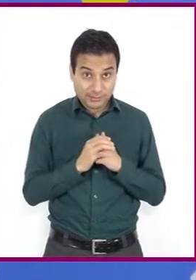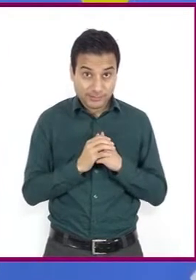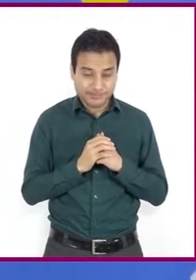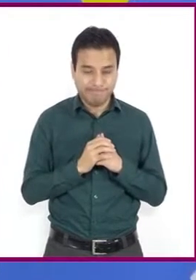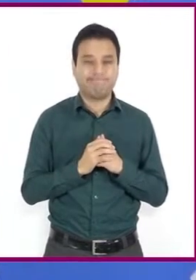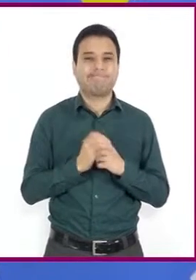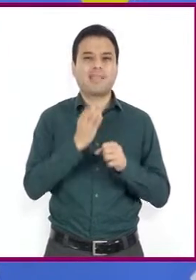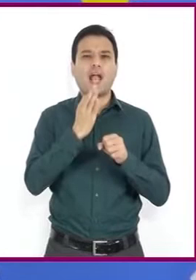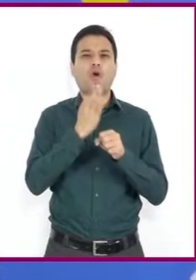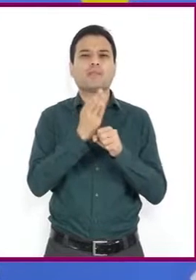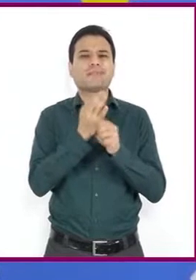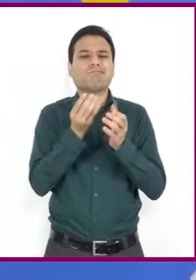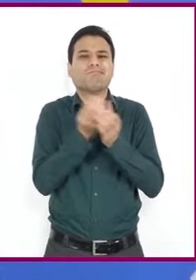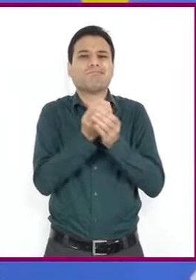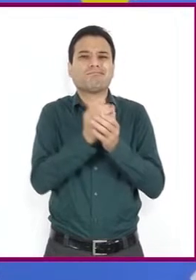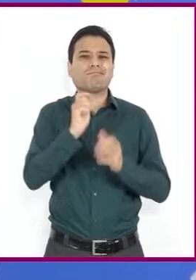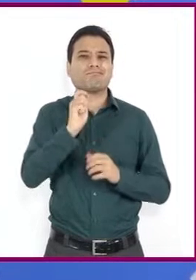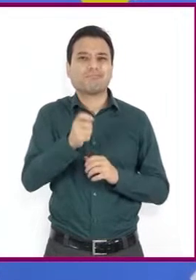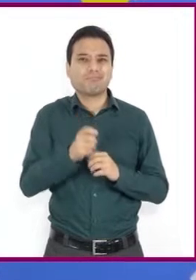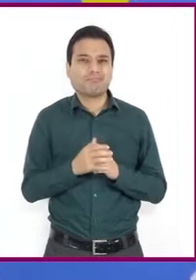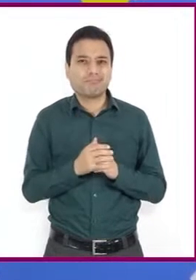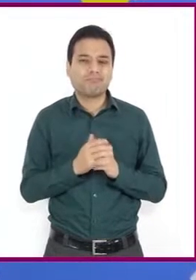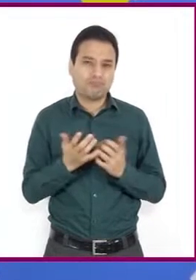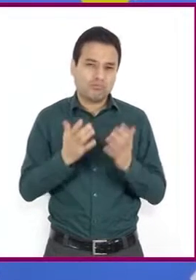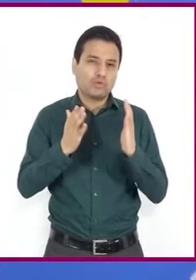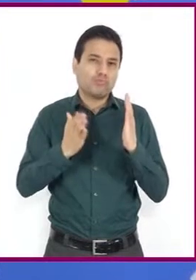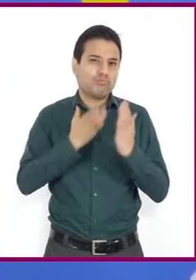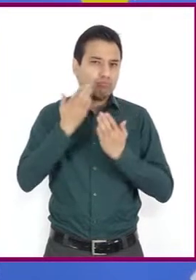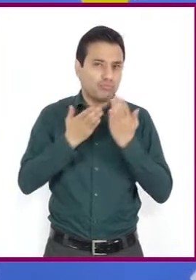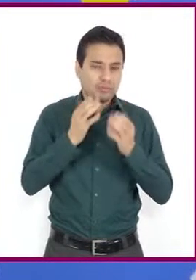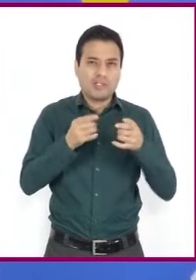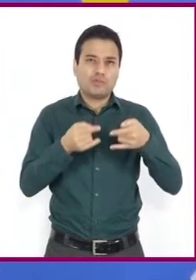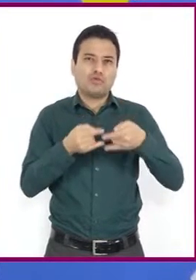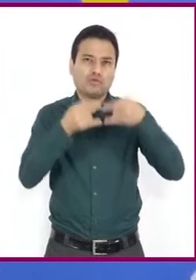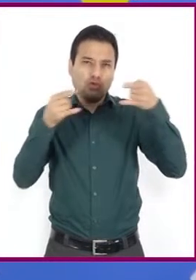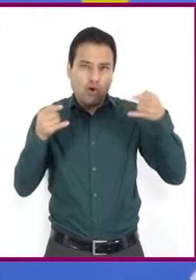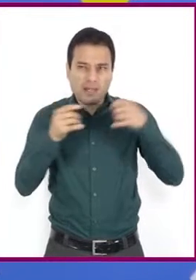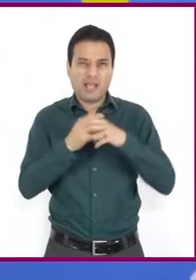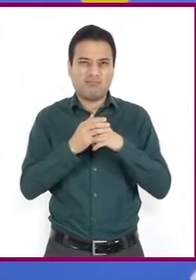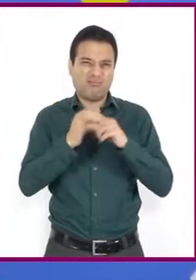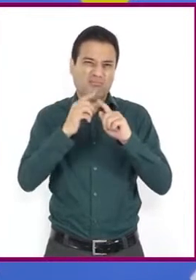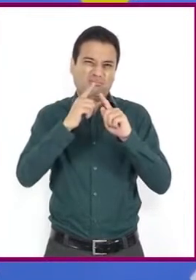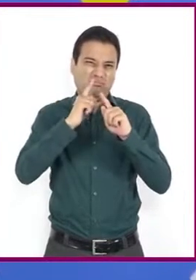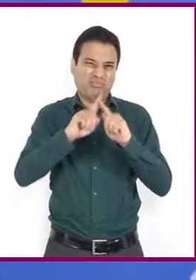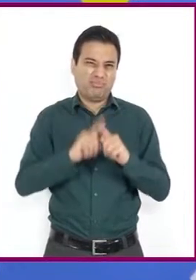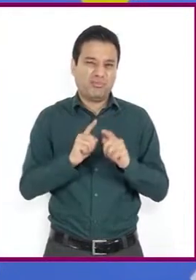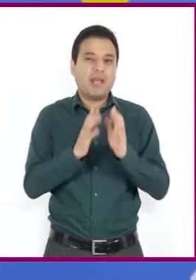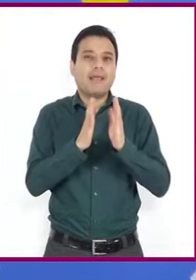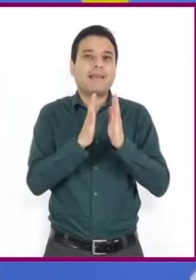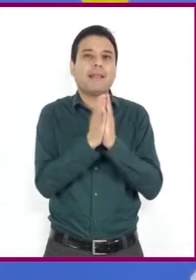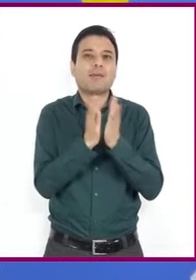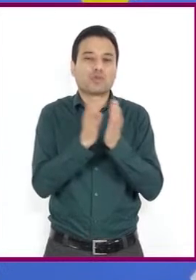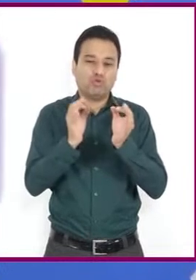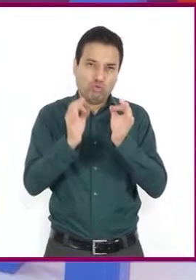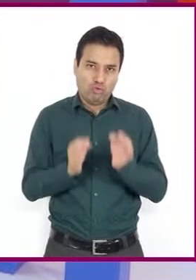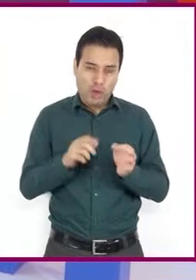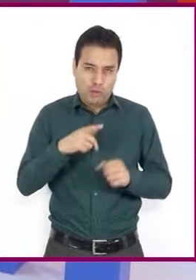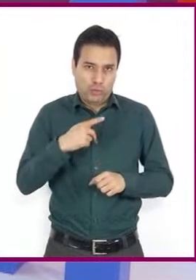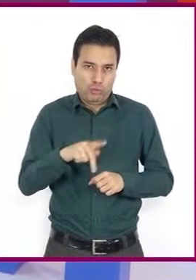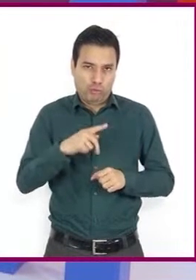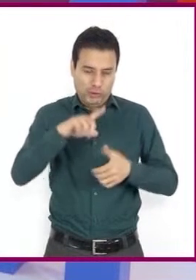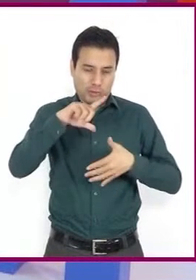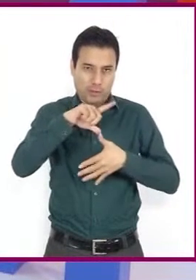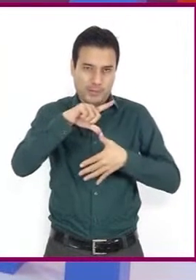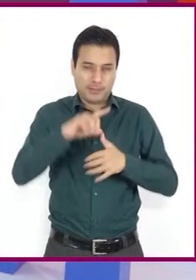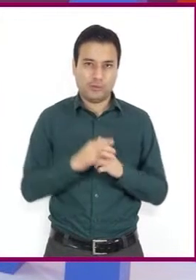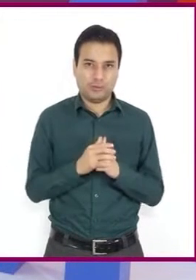nos enfocaremos en analizar tramas, voces y fuentes literarias en los textos narrativos latinoamericanos. Vamos